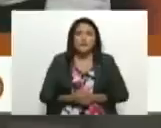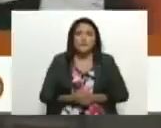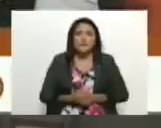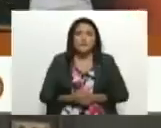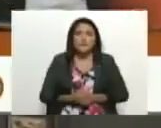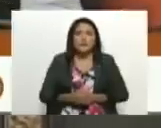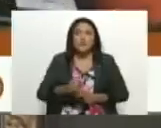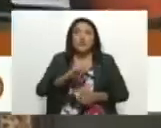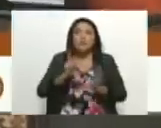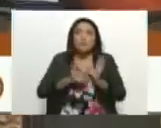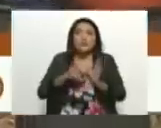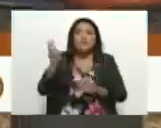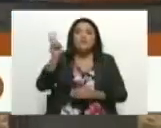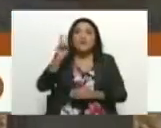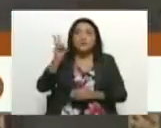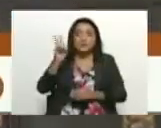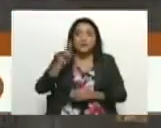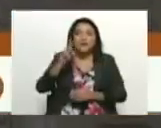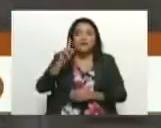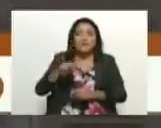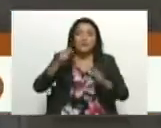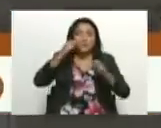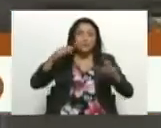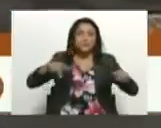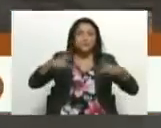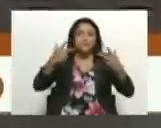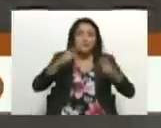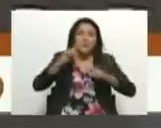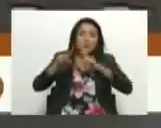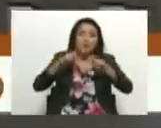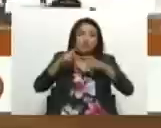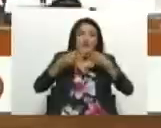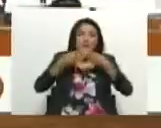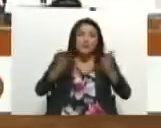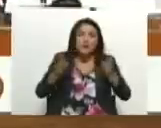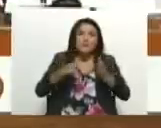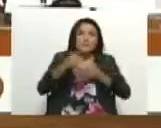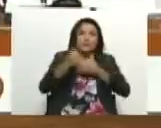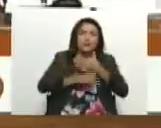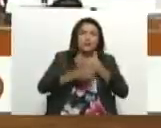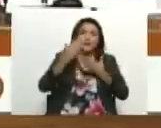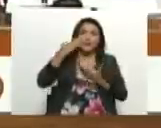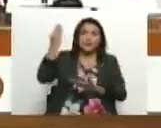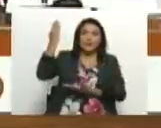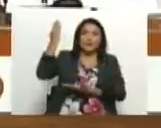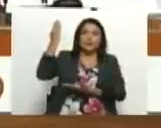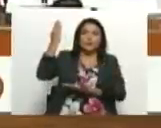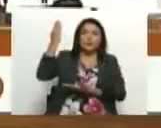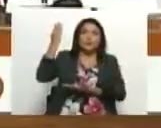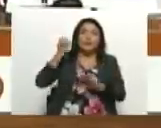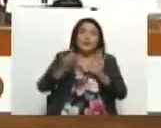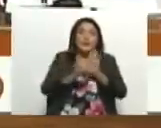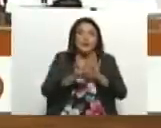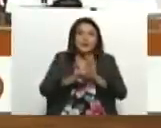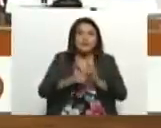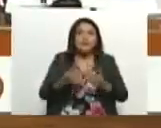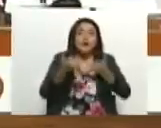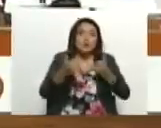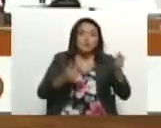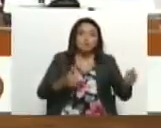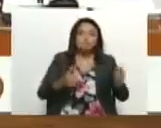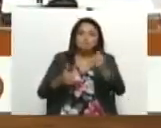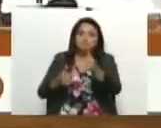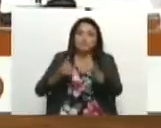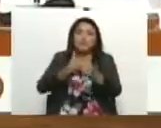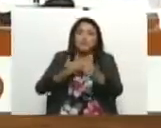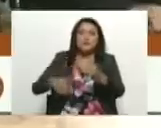debate, consulta pública, el proyecto de ley orgánica de extinción de dominio. Bueno, vamos a dejar entonces en el uso de la palabra a nuestro